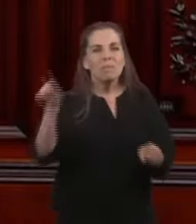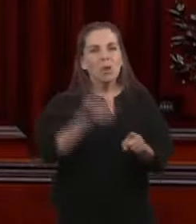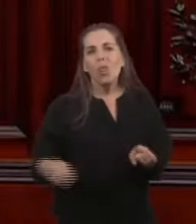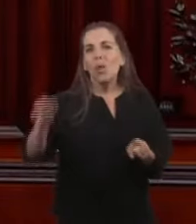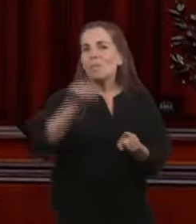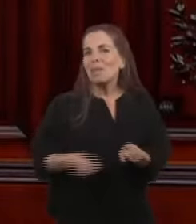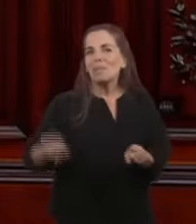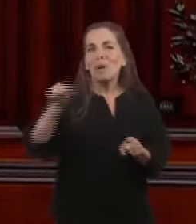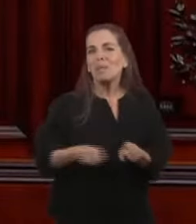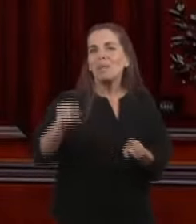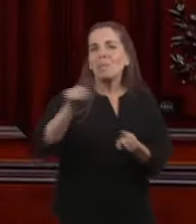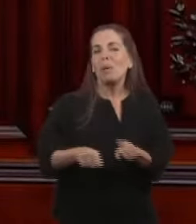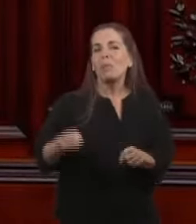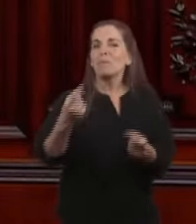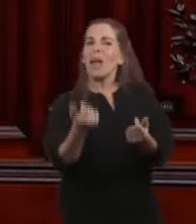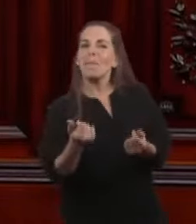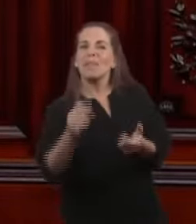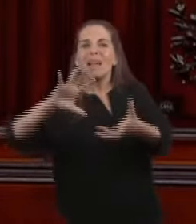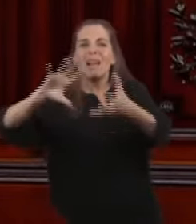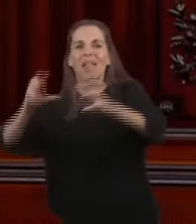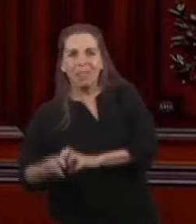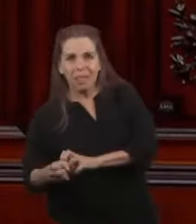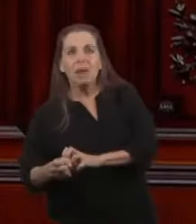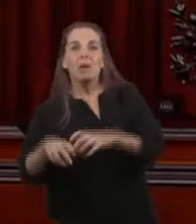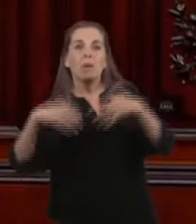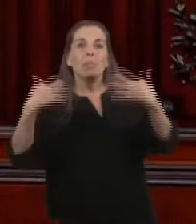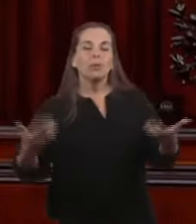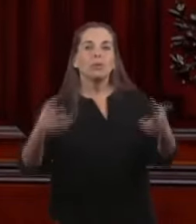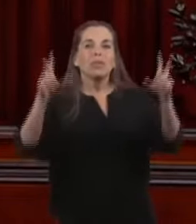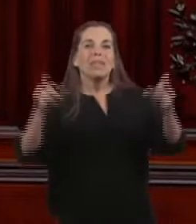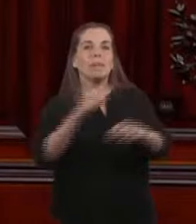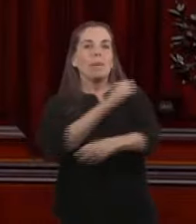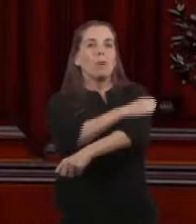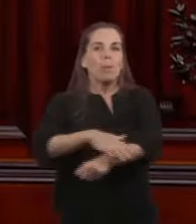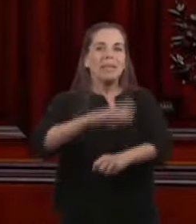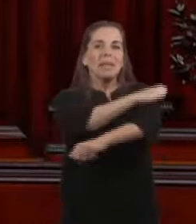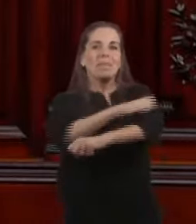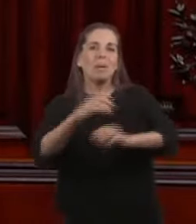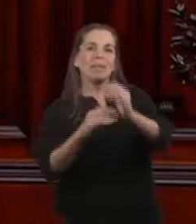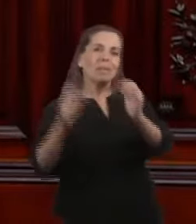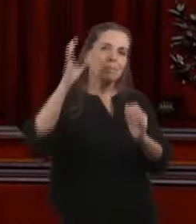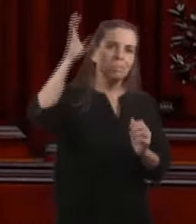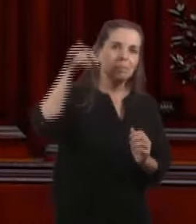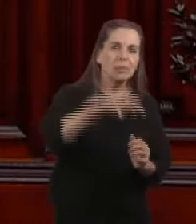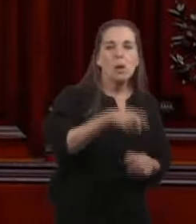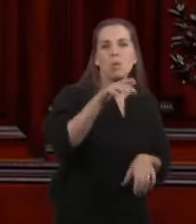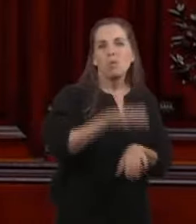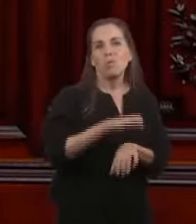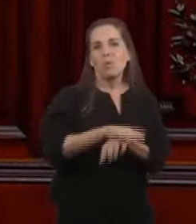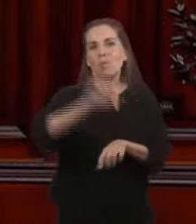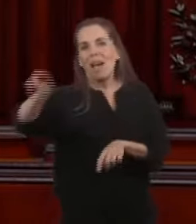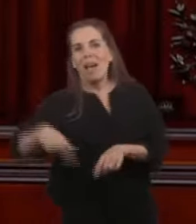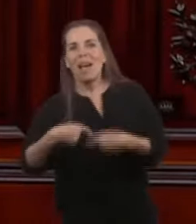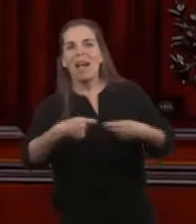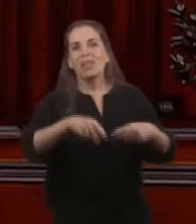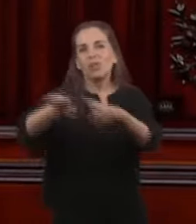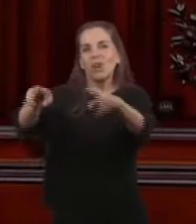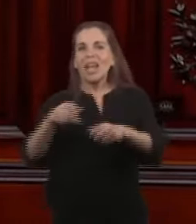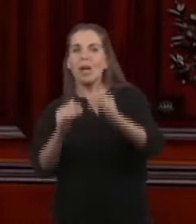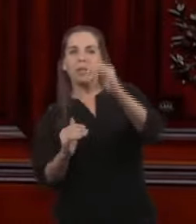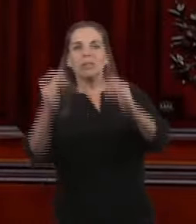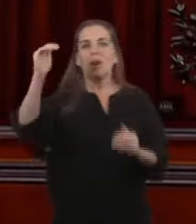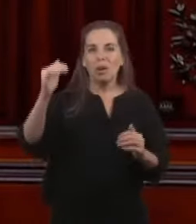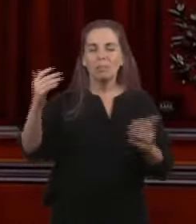producto del endeudamiento que genera el déficit por lo tanto la pobreza y la indigencia son producto del déficit se